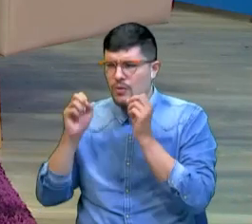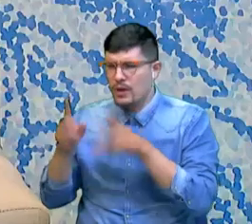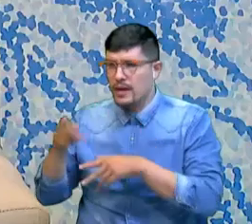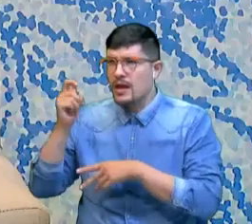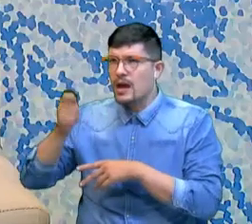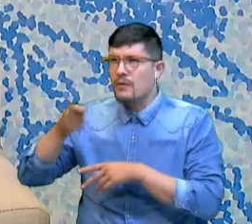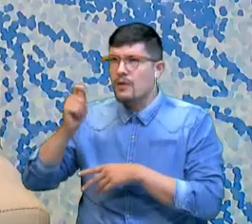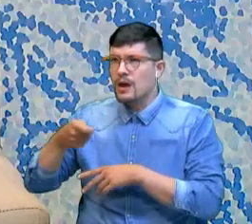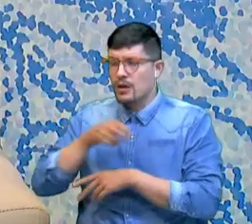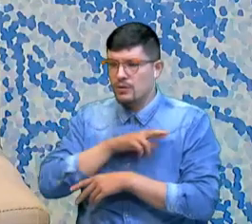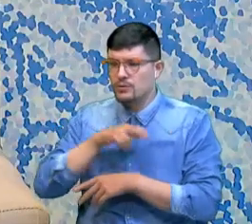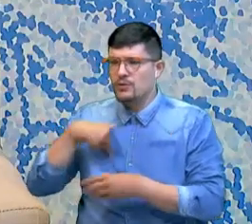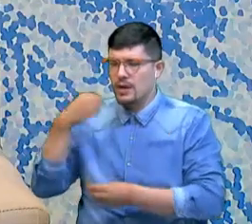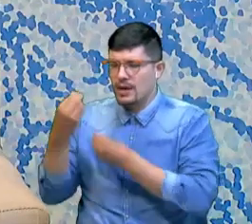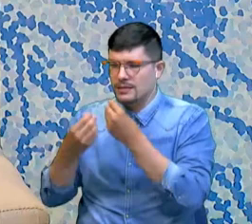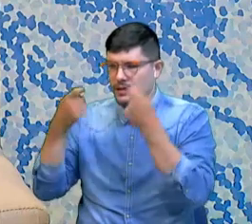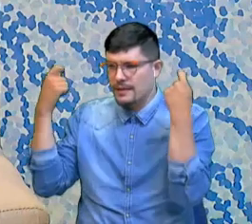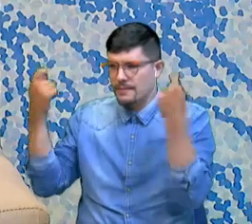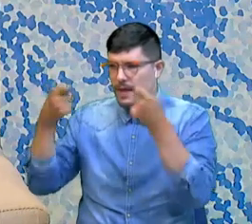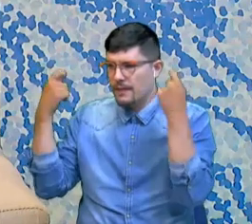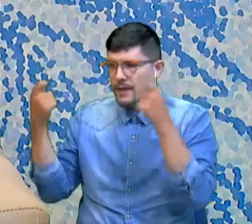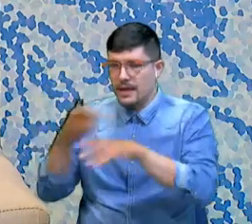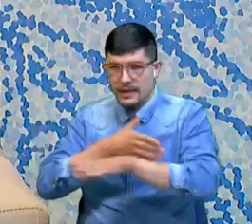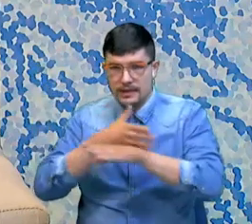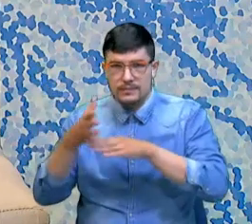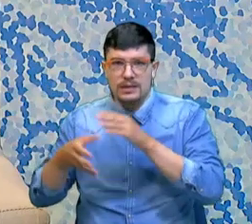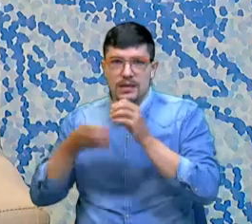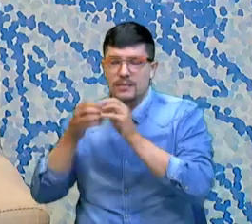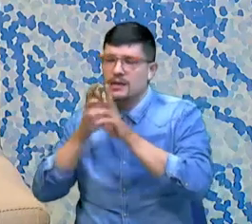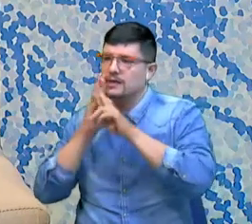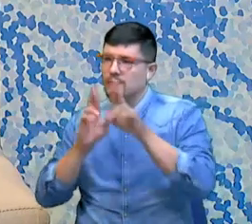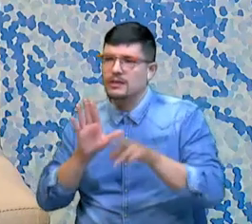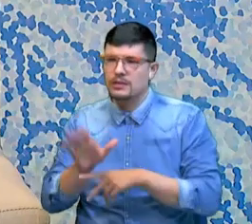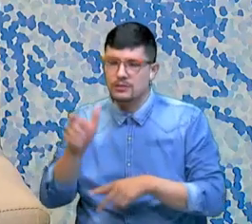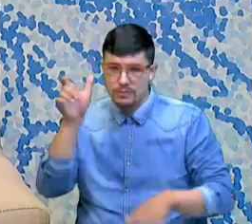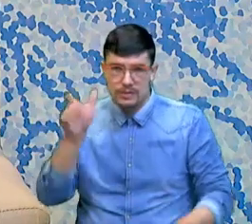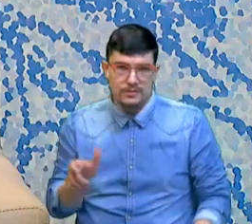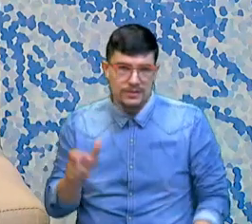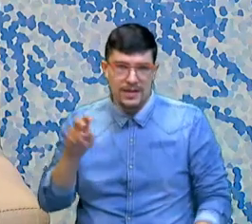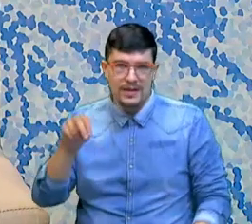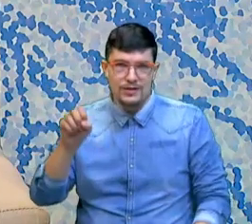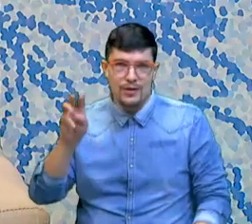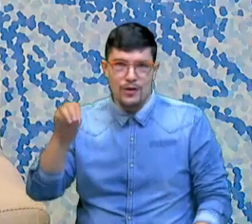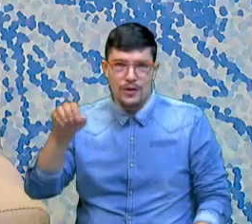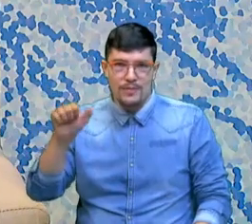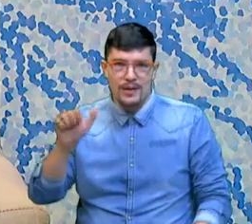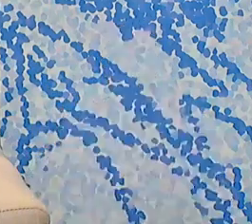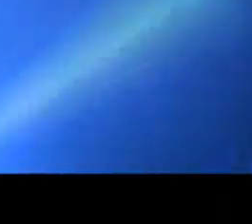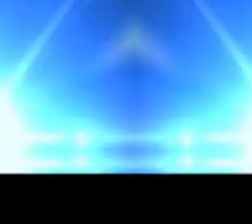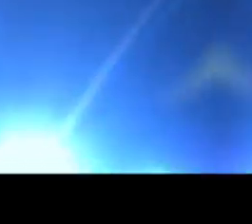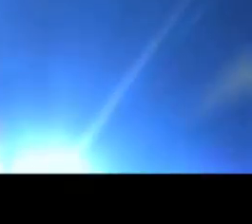una pequeña pausa comercial y al regreso le contestamos a doña Norma sus inquietudes.